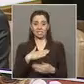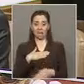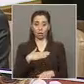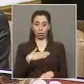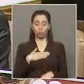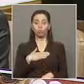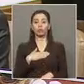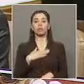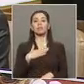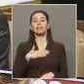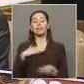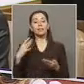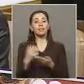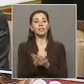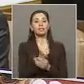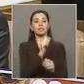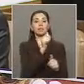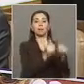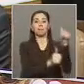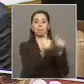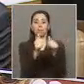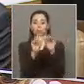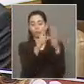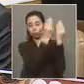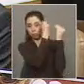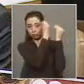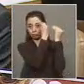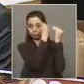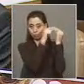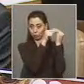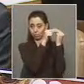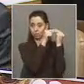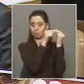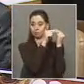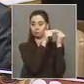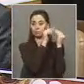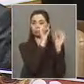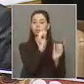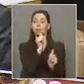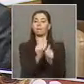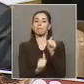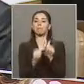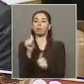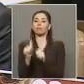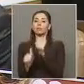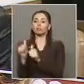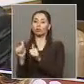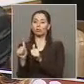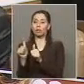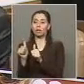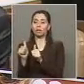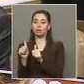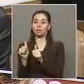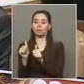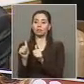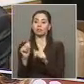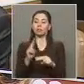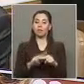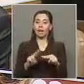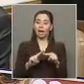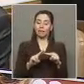que se busca es que los profesionales que se forman sean profesionales que no solo